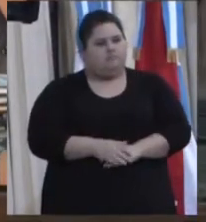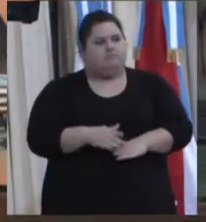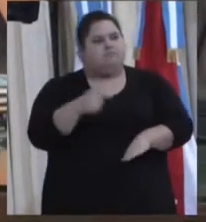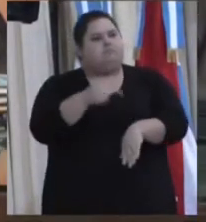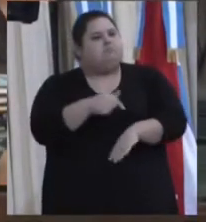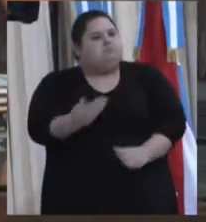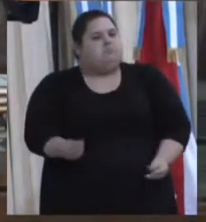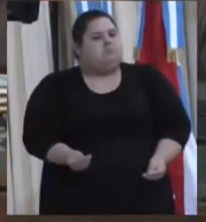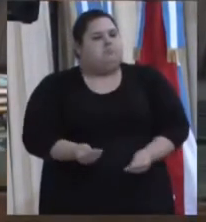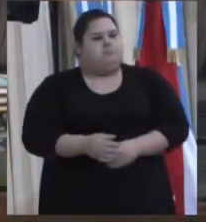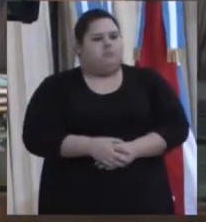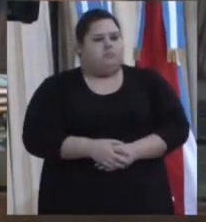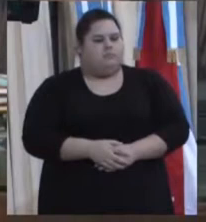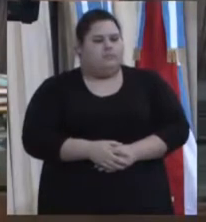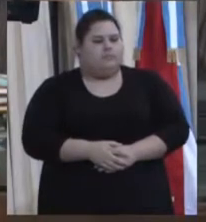Ahora,